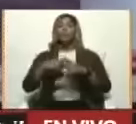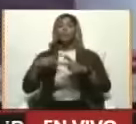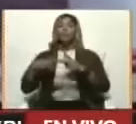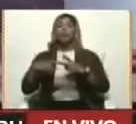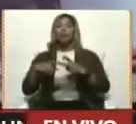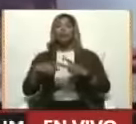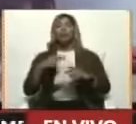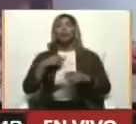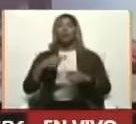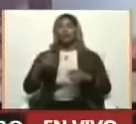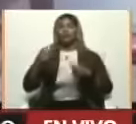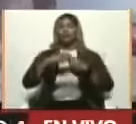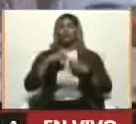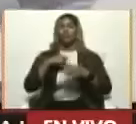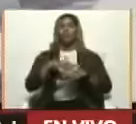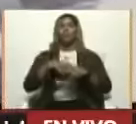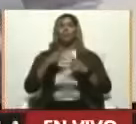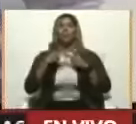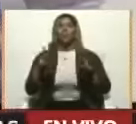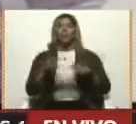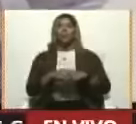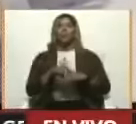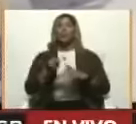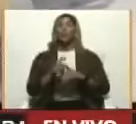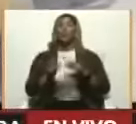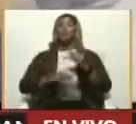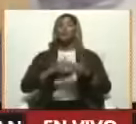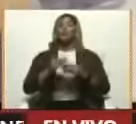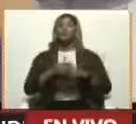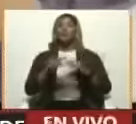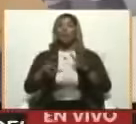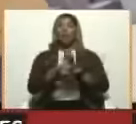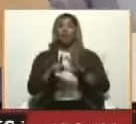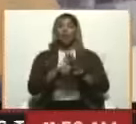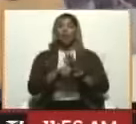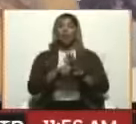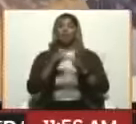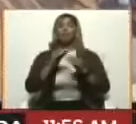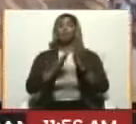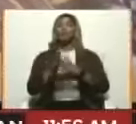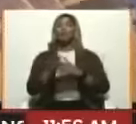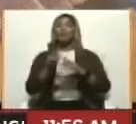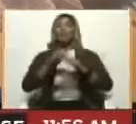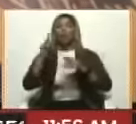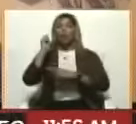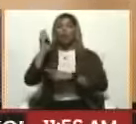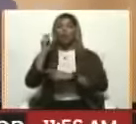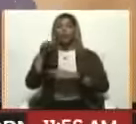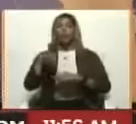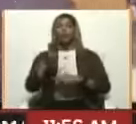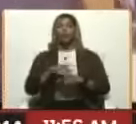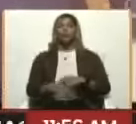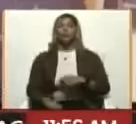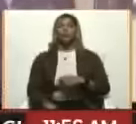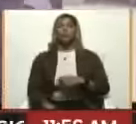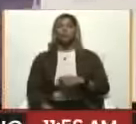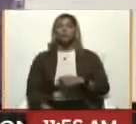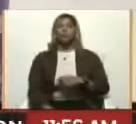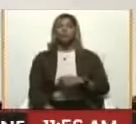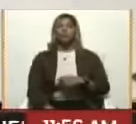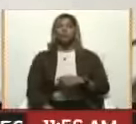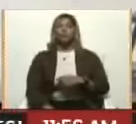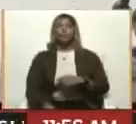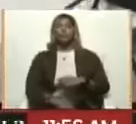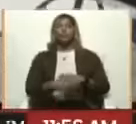distintas competencias del Ministerio Público para la aplicación de las leyes en el marco de la Constitución de la República Bolivariana de